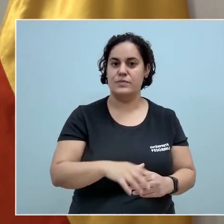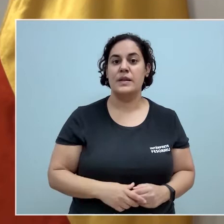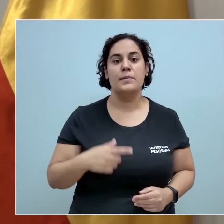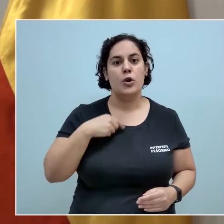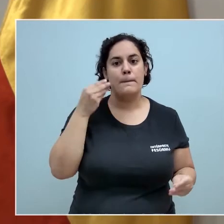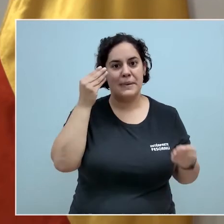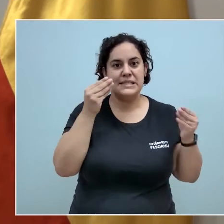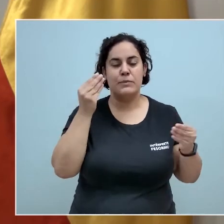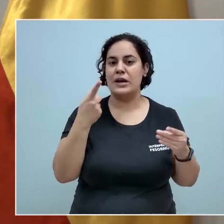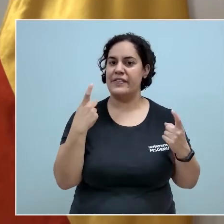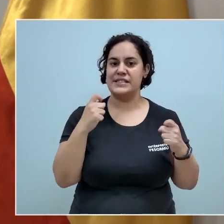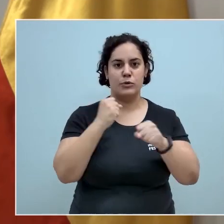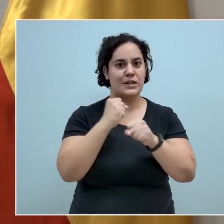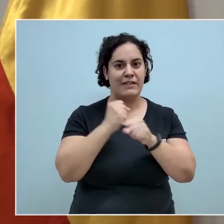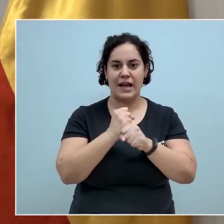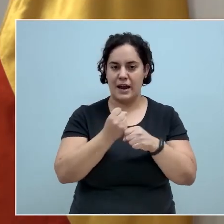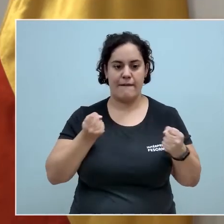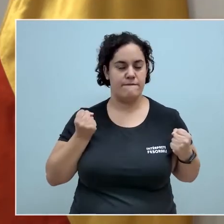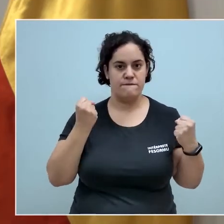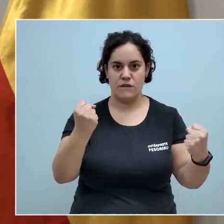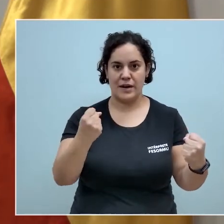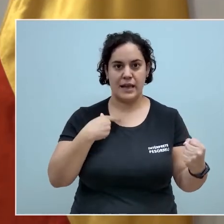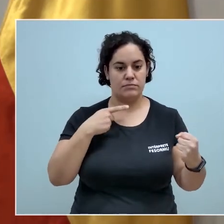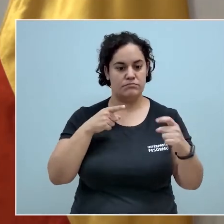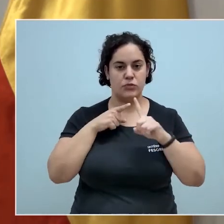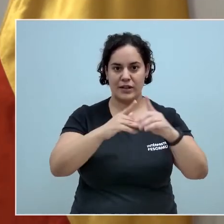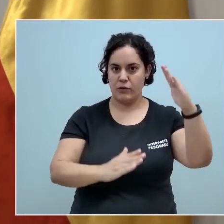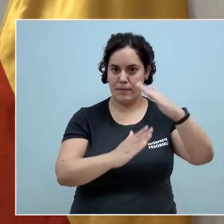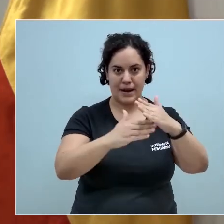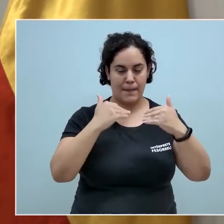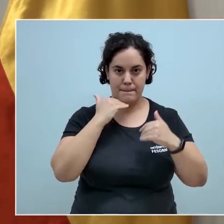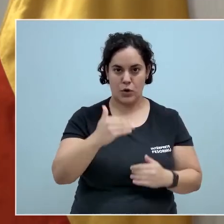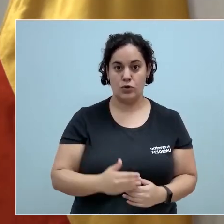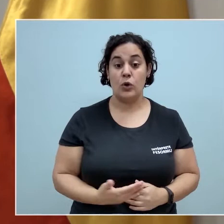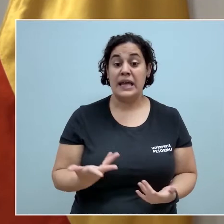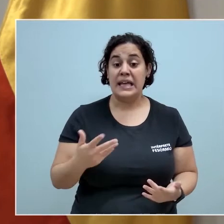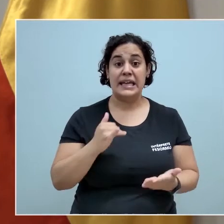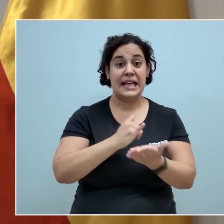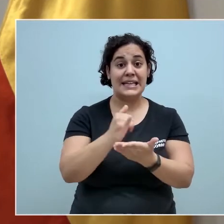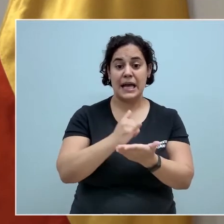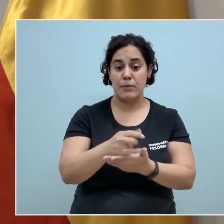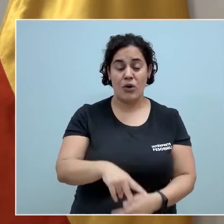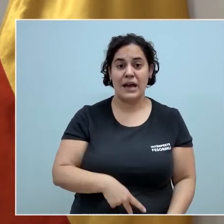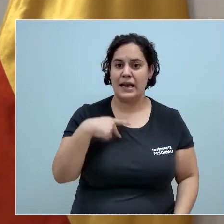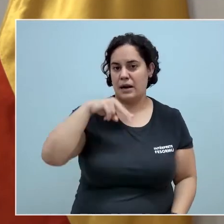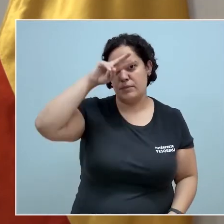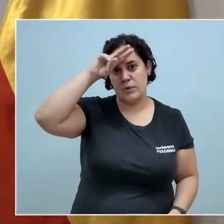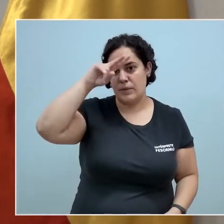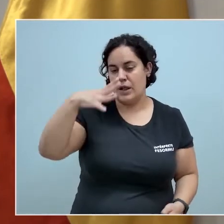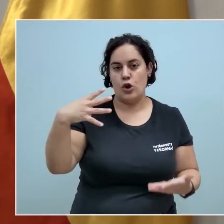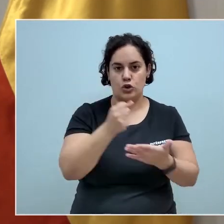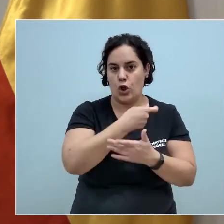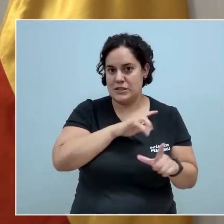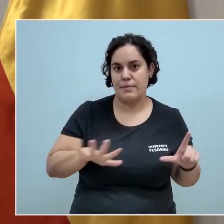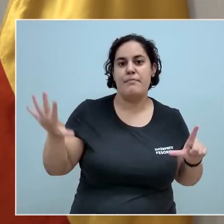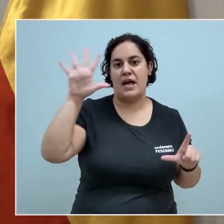de manera enérgica para parar esto cuanto antes. El tema del campo, del tema de la agricultura en general, nos preocupa a todos, preocupa a España en general. Mañana,